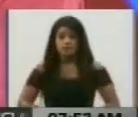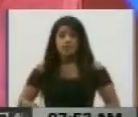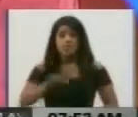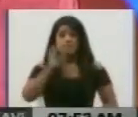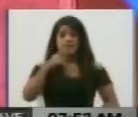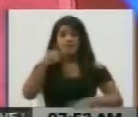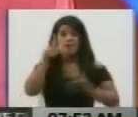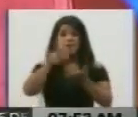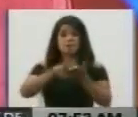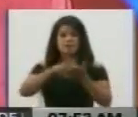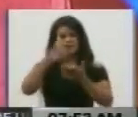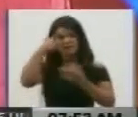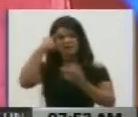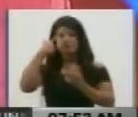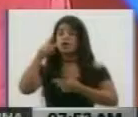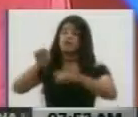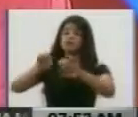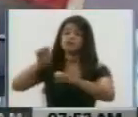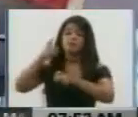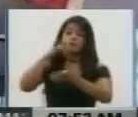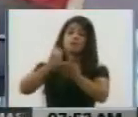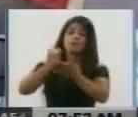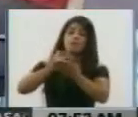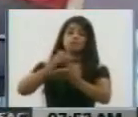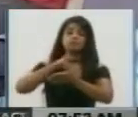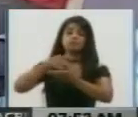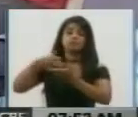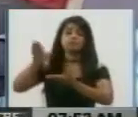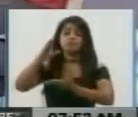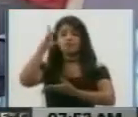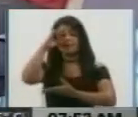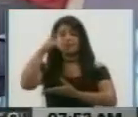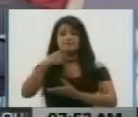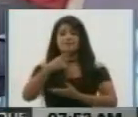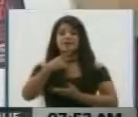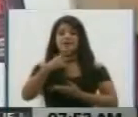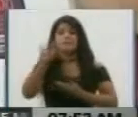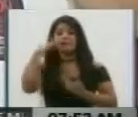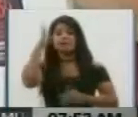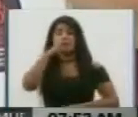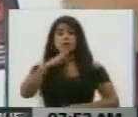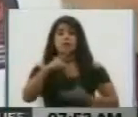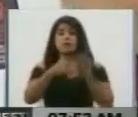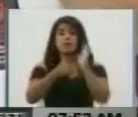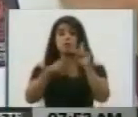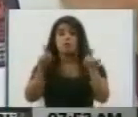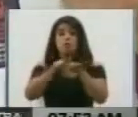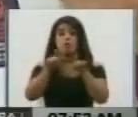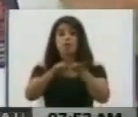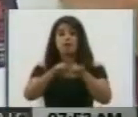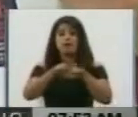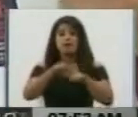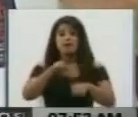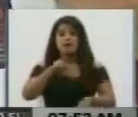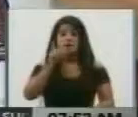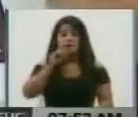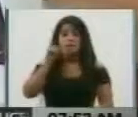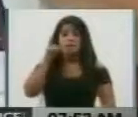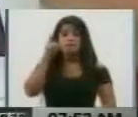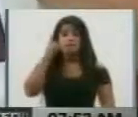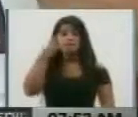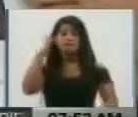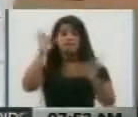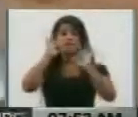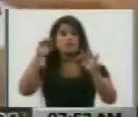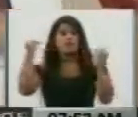aprueban el impeachment, fíjate que la portada es como si Brasil hubiera ganado una temporada o una Copa Mundial